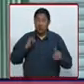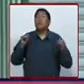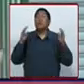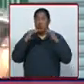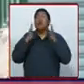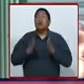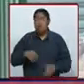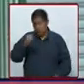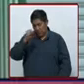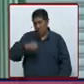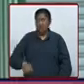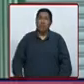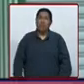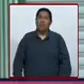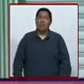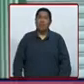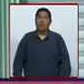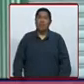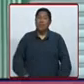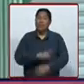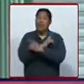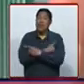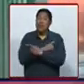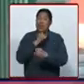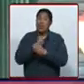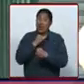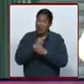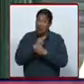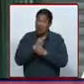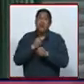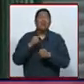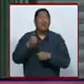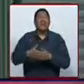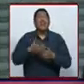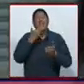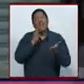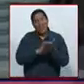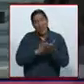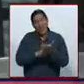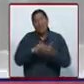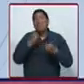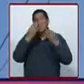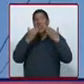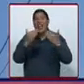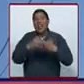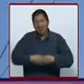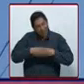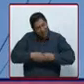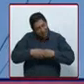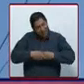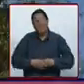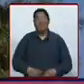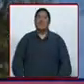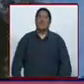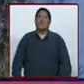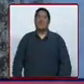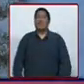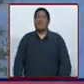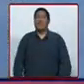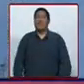Paseño, neto paseño. A descansar trabajando. Felicidades. Sí, amable, muchas gracias y sigan adelante.